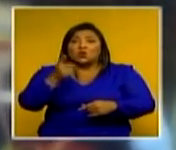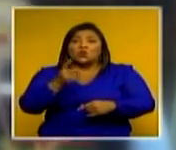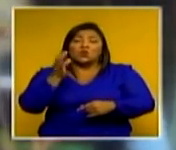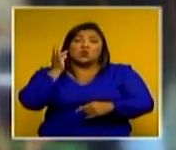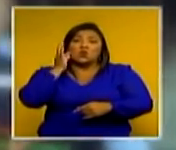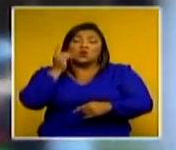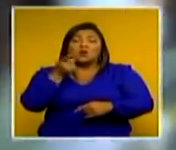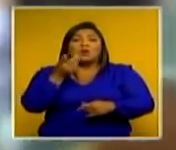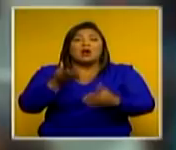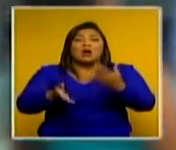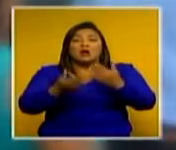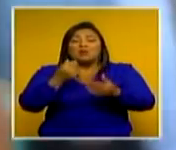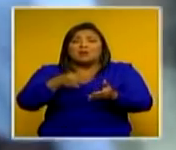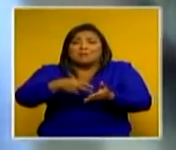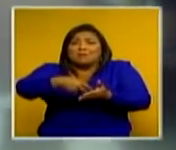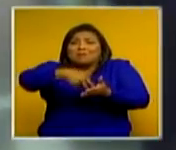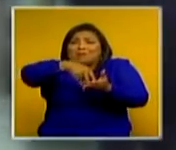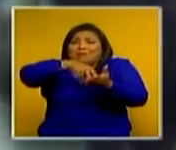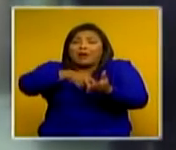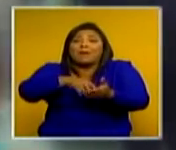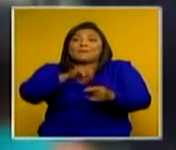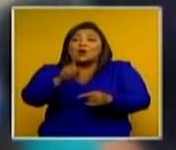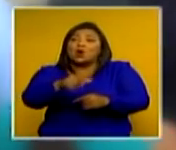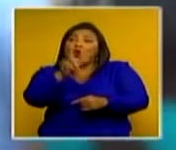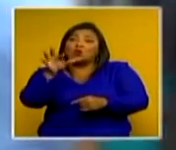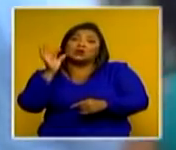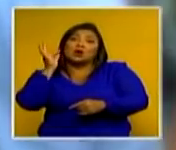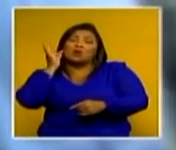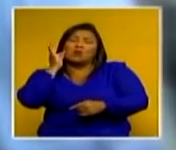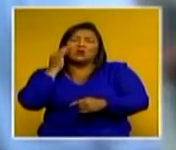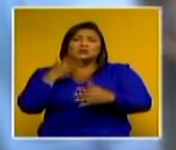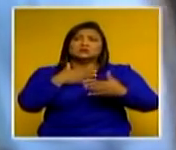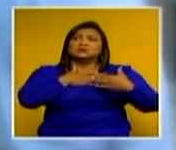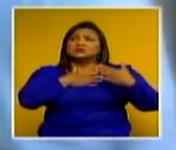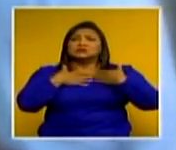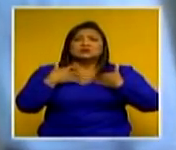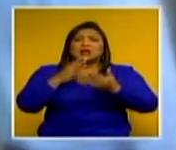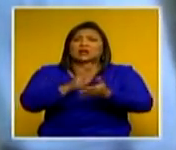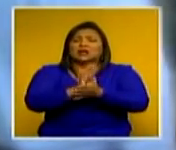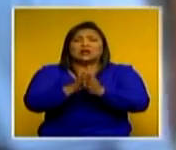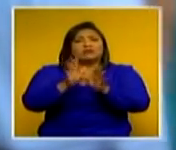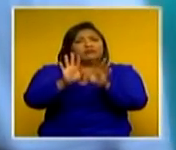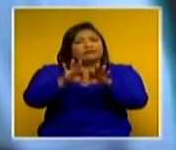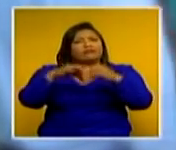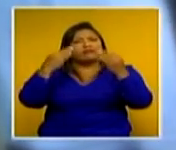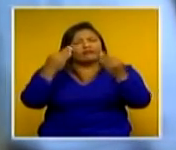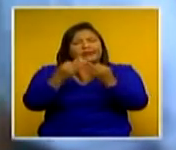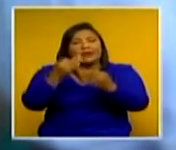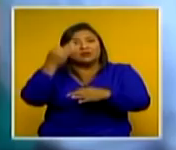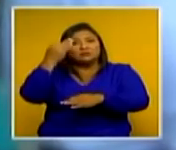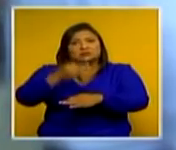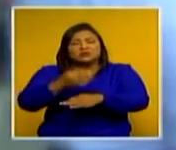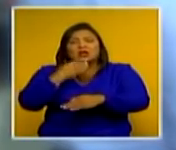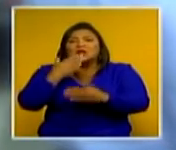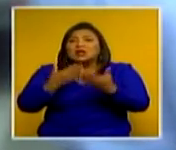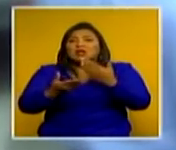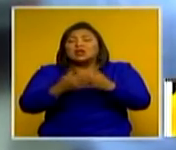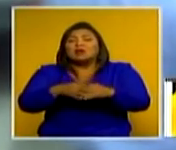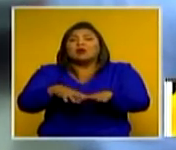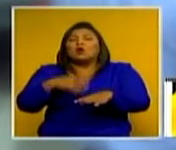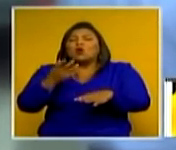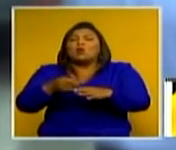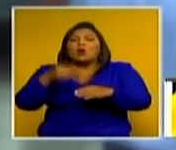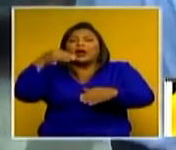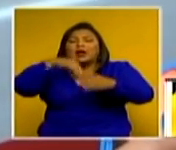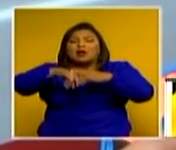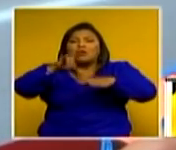apenas podía ponerse en pie mientras que la otra no reaccionaba sus familiares afirman que fueron drogadas en el baño